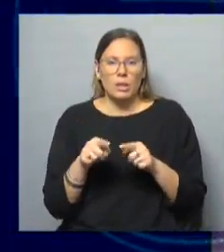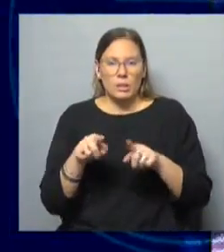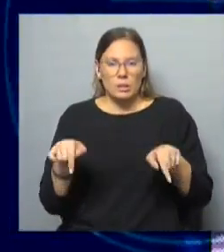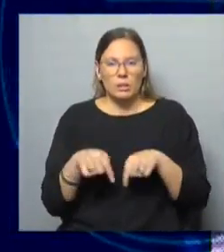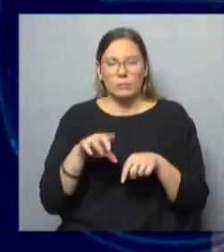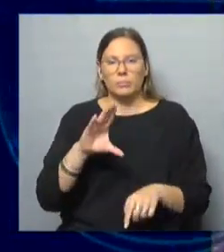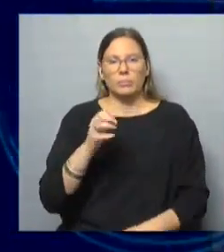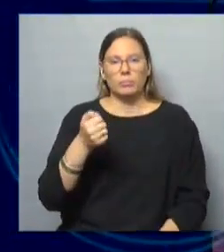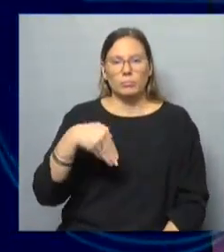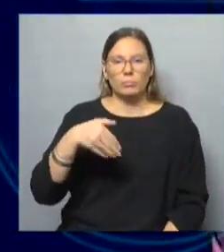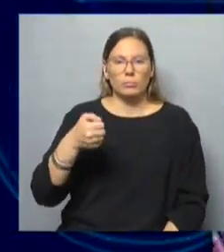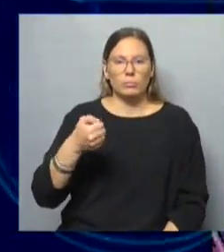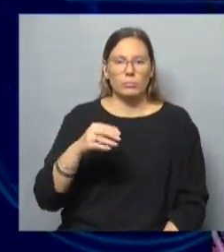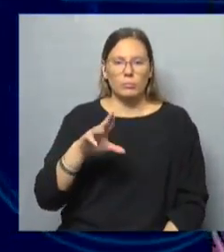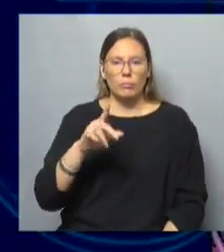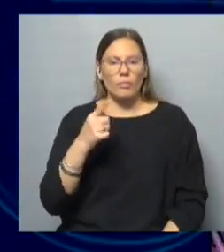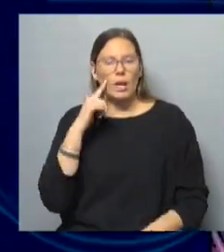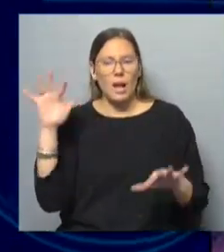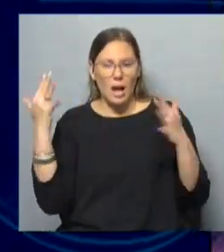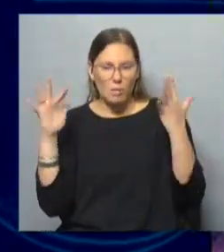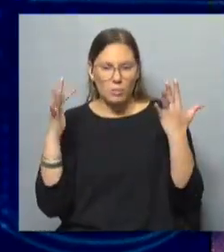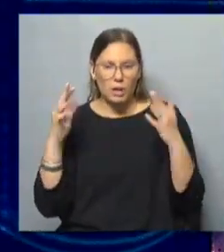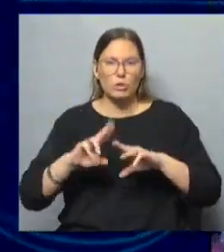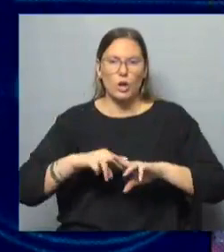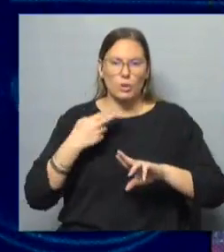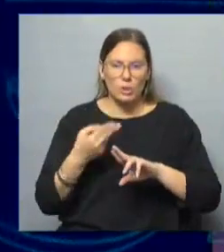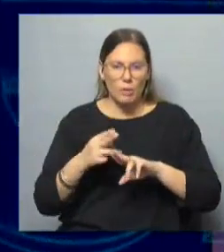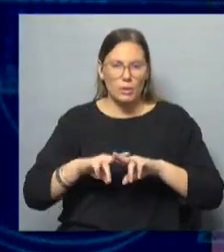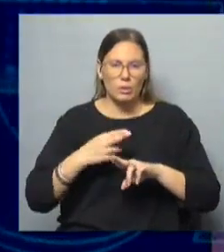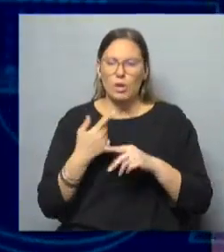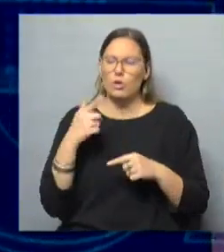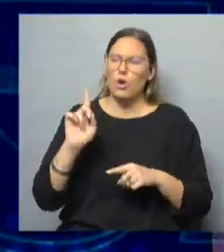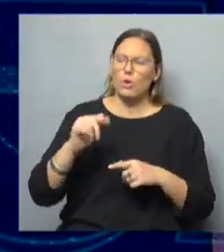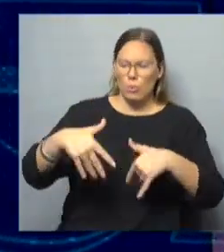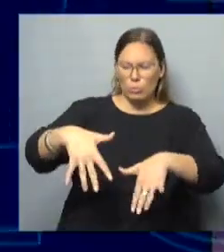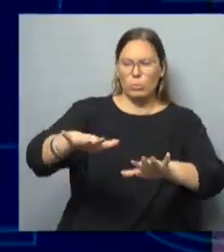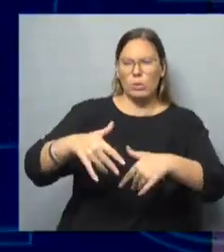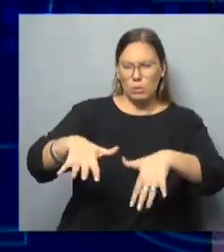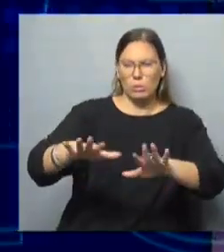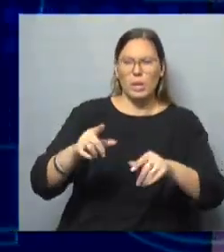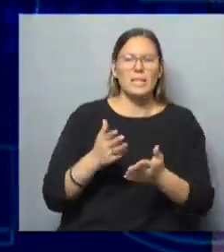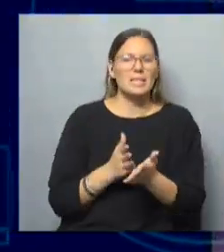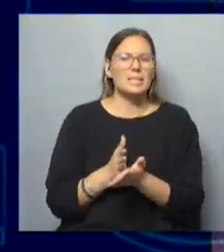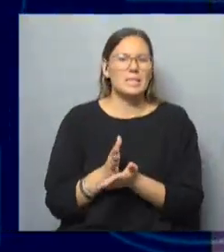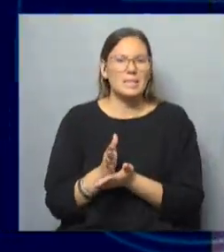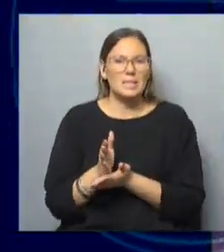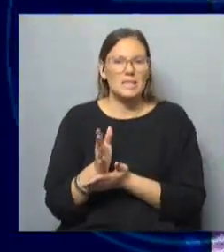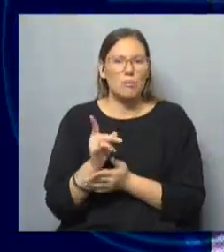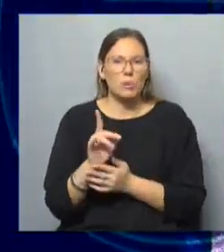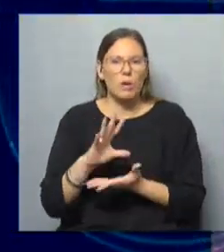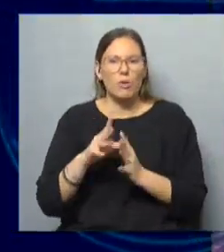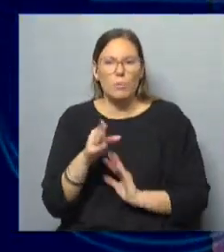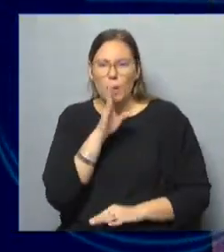Camacuá, ponerle, venían aplausos y salir de nuevo Elvis y eso, es, no, salgan ustedes, porque yo, o sea, él siempre colocando a